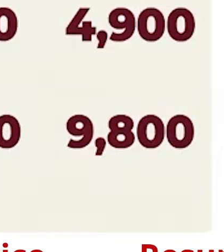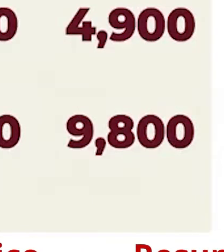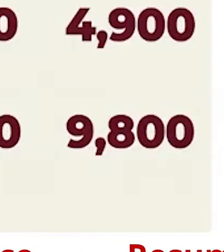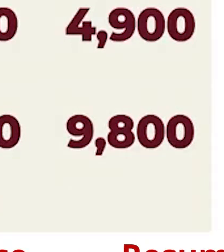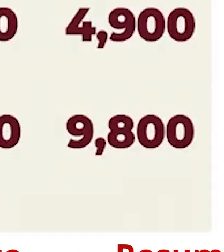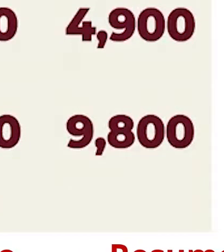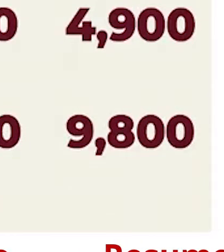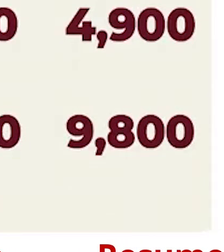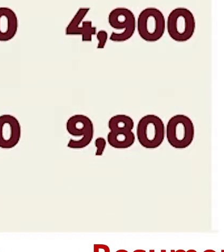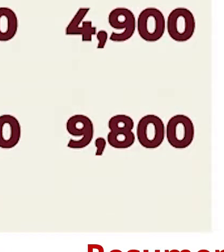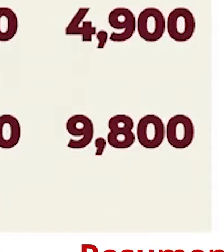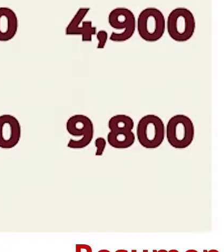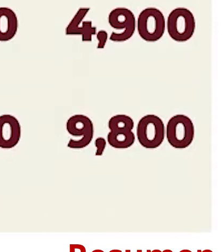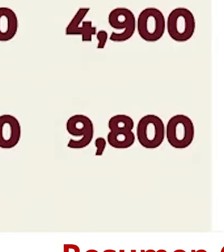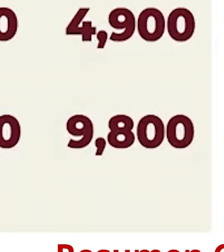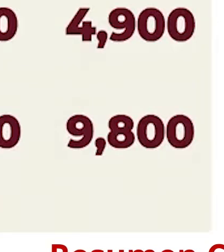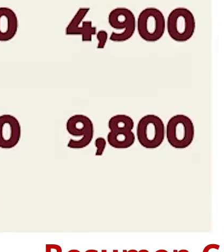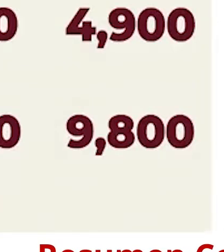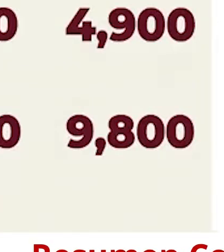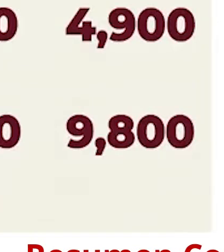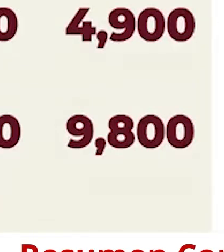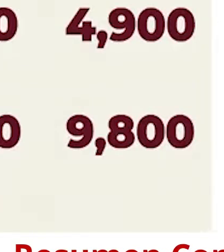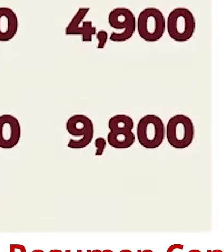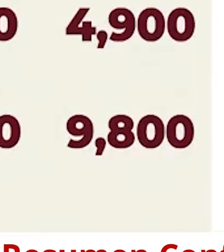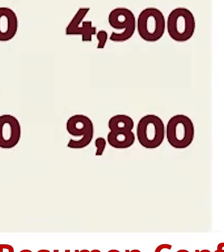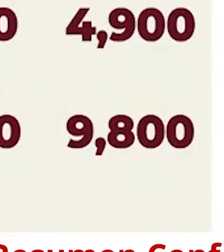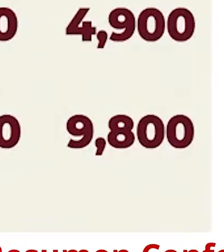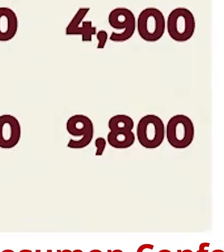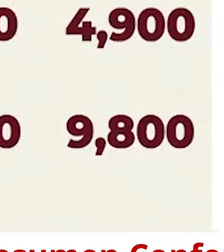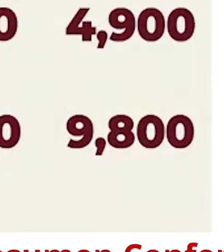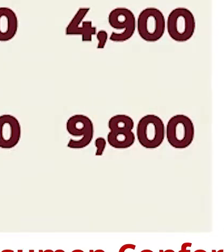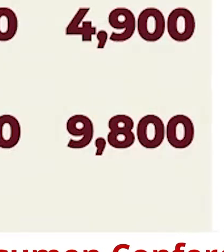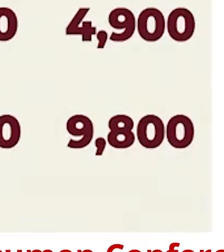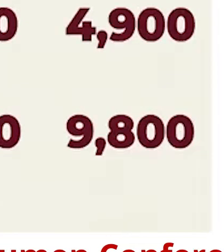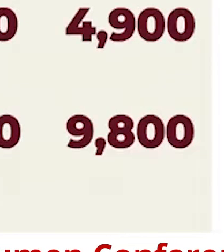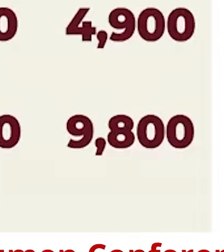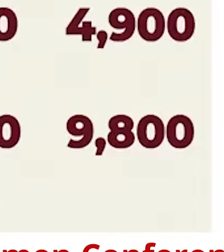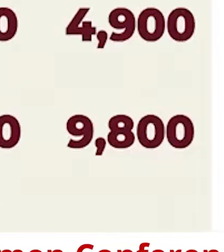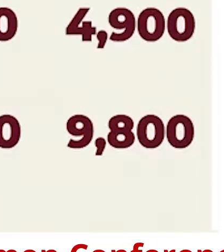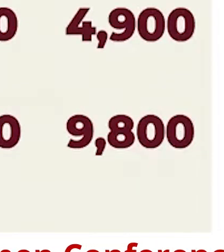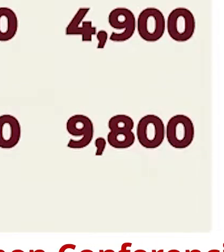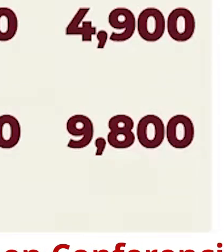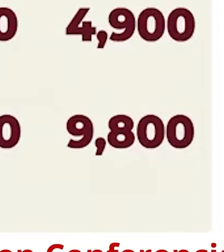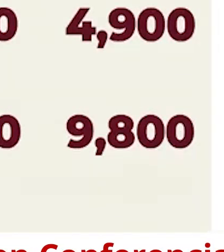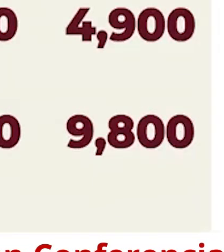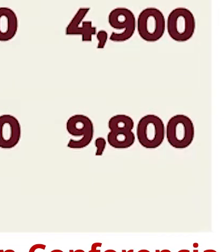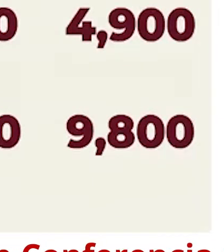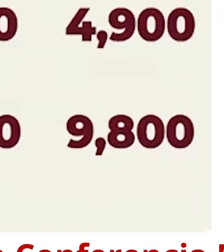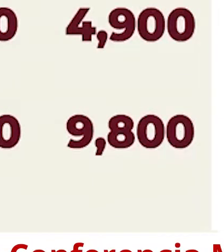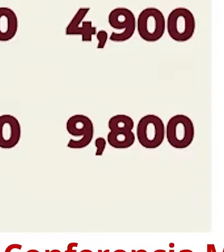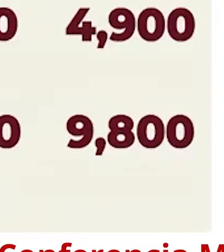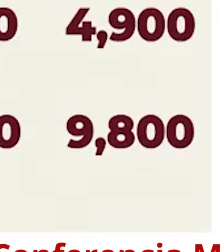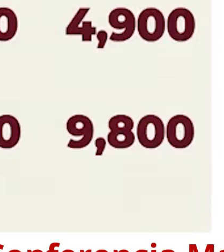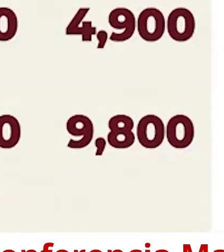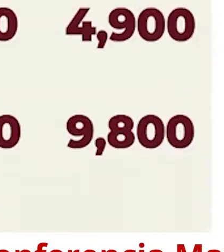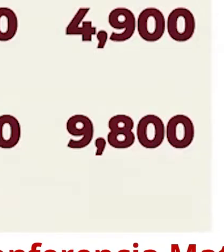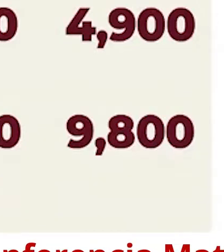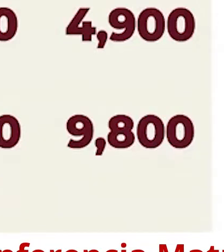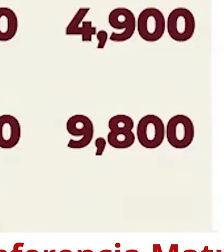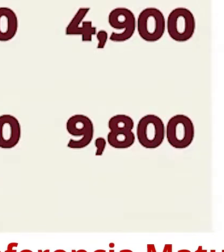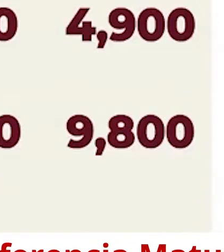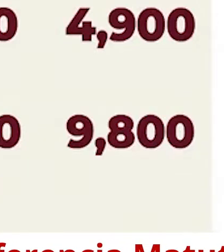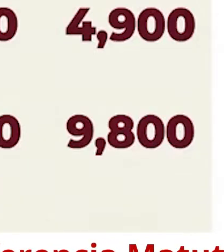3,360 pesos por familia. El segundo pago de este programa va a ser de dos bimestres que corresponden a junio y